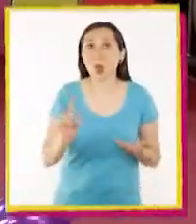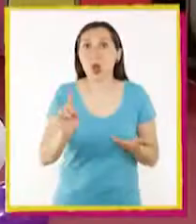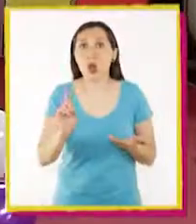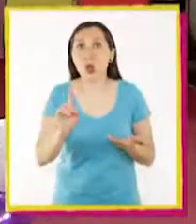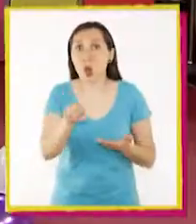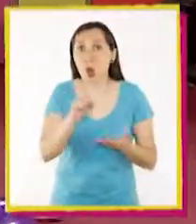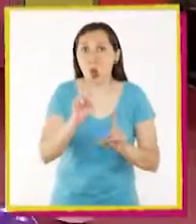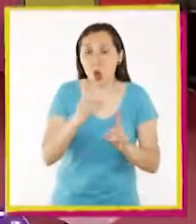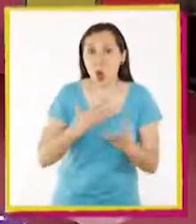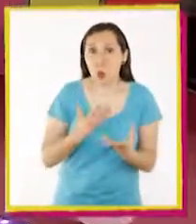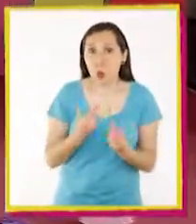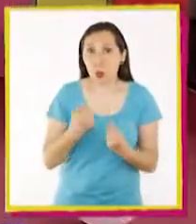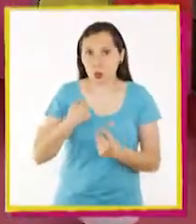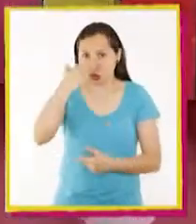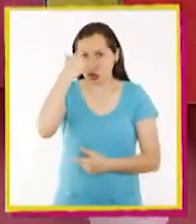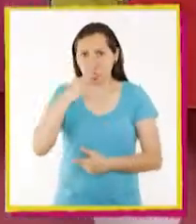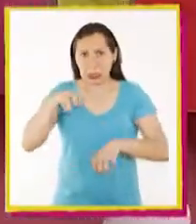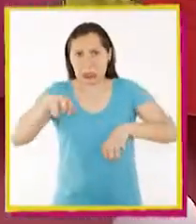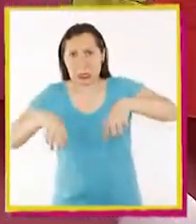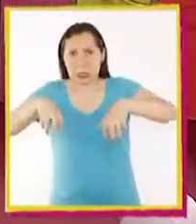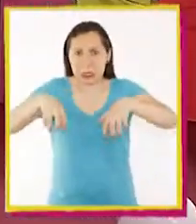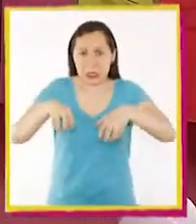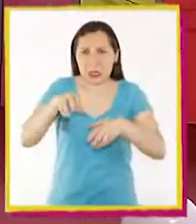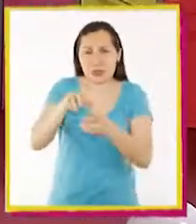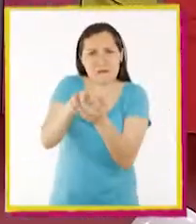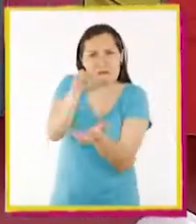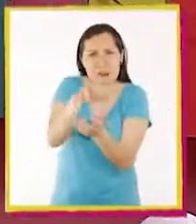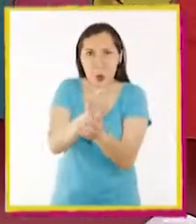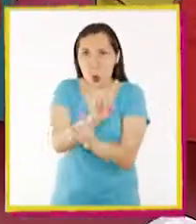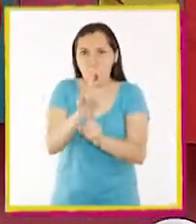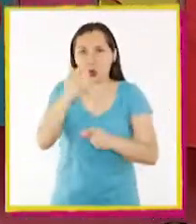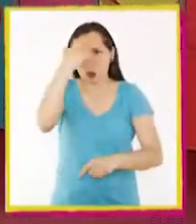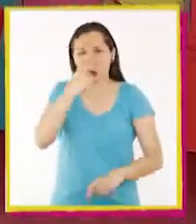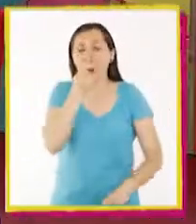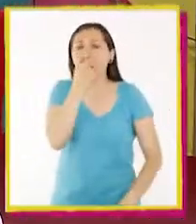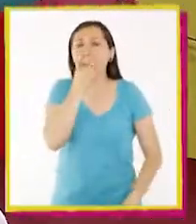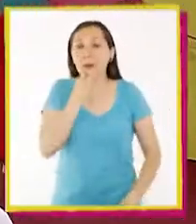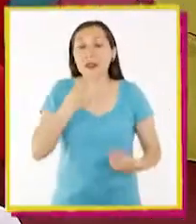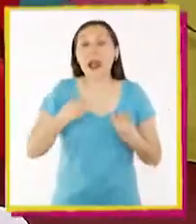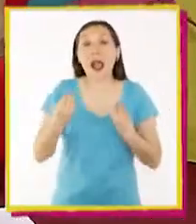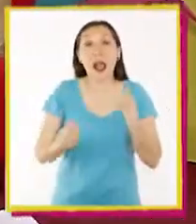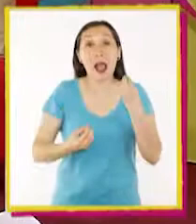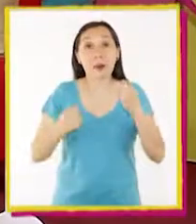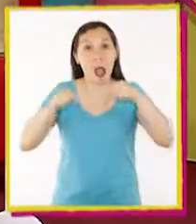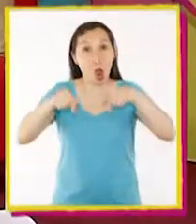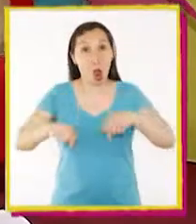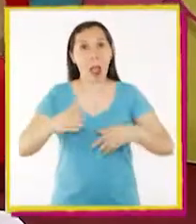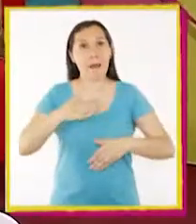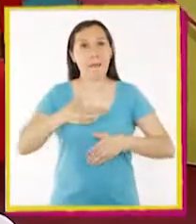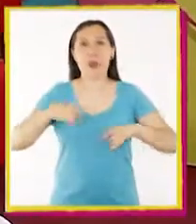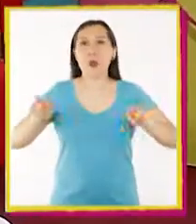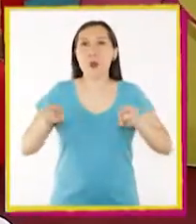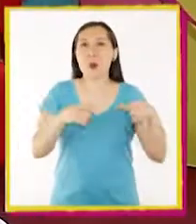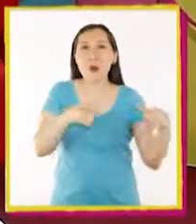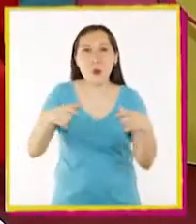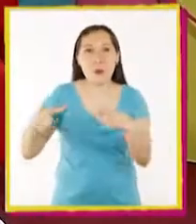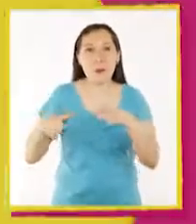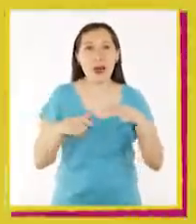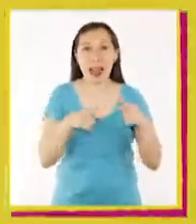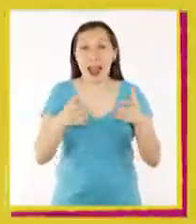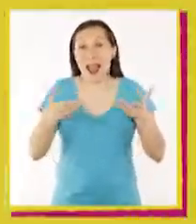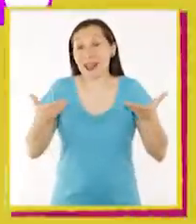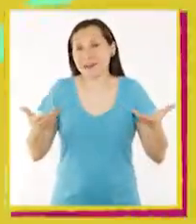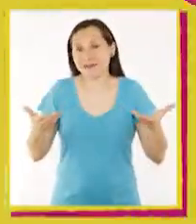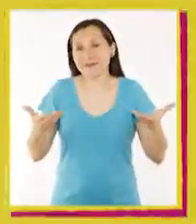No, no, no, no, no se asusten. No soy un dinosaurio, soy yo, Chester. Lo que pasa es que hoy es mi